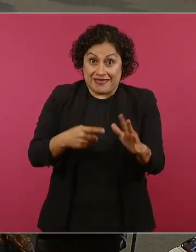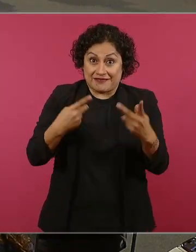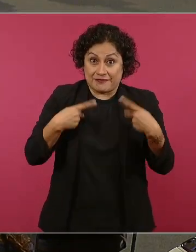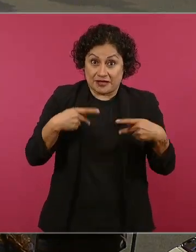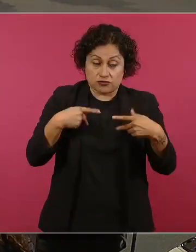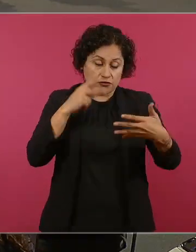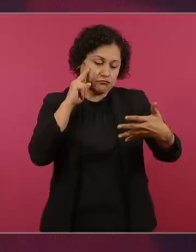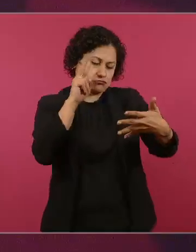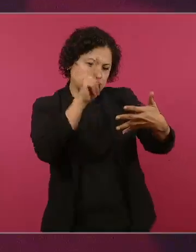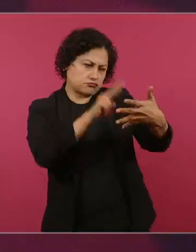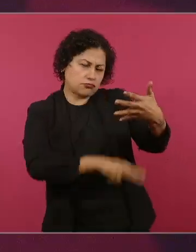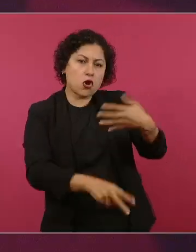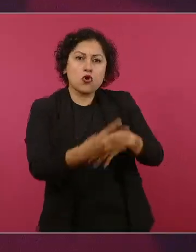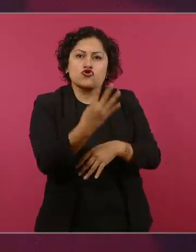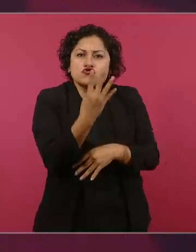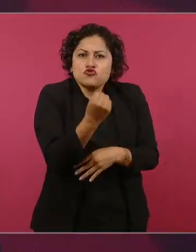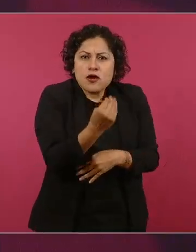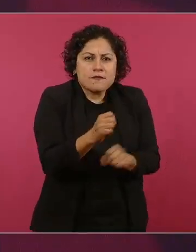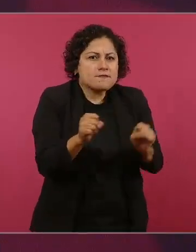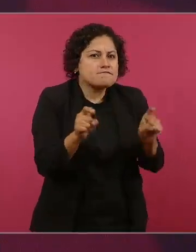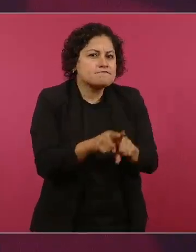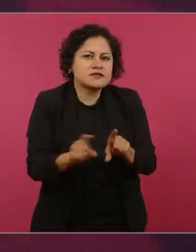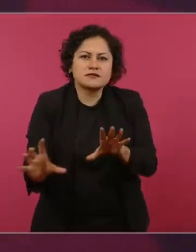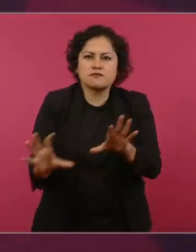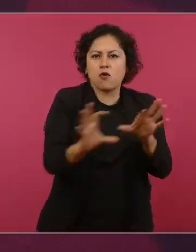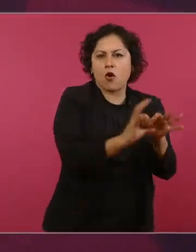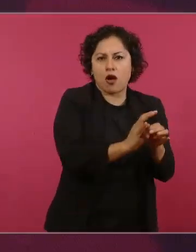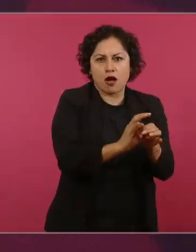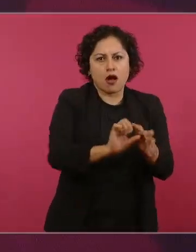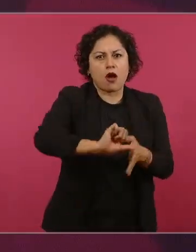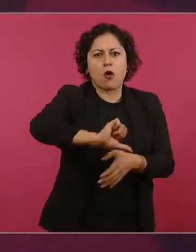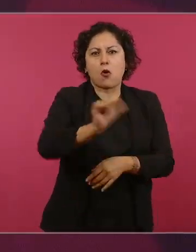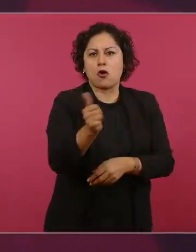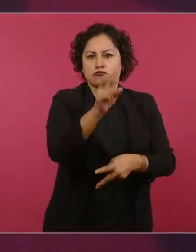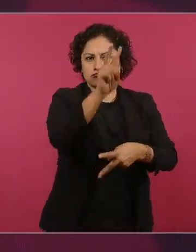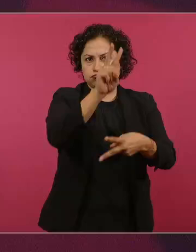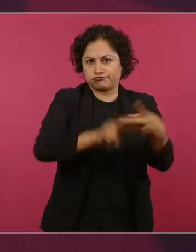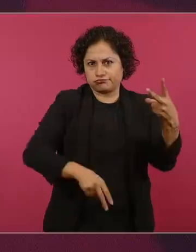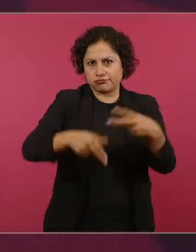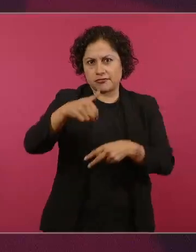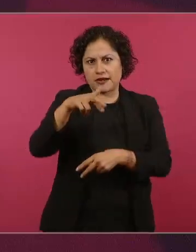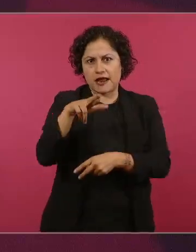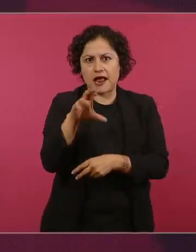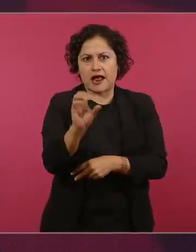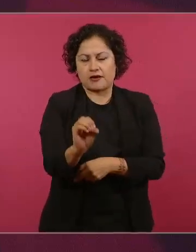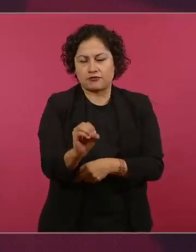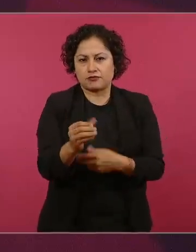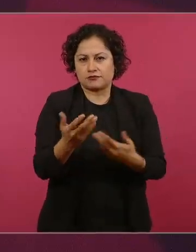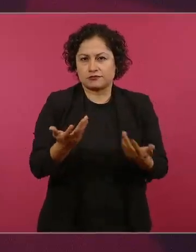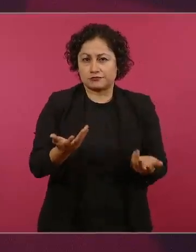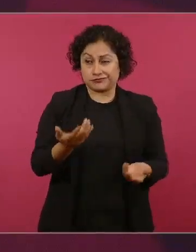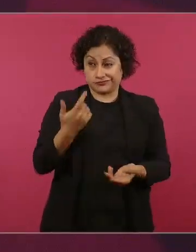narcoladrón. Han atacado al presidente con otras narcoetiquetas. No suena raro que mientan y ataquen al